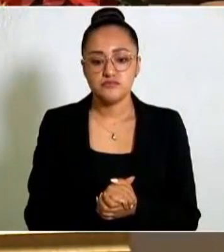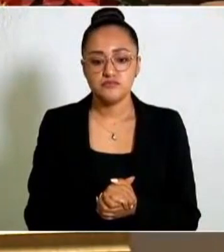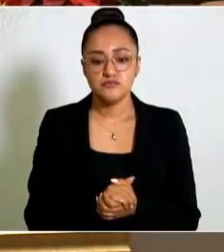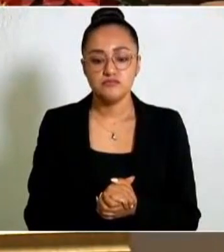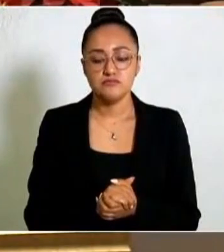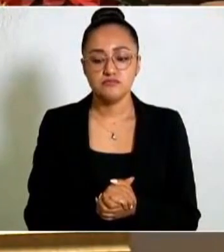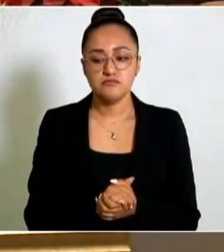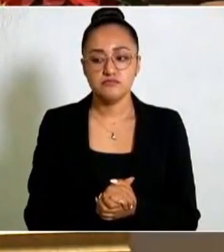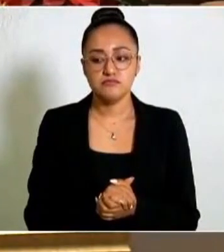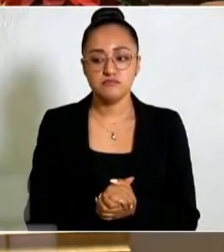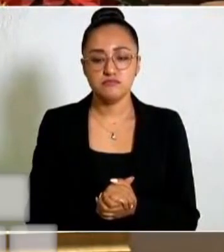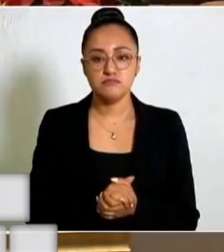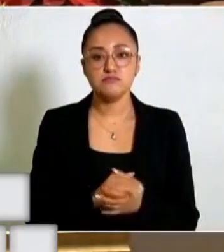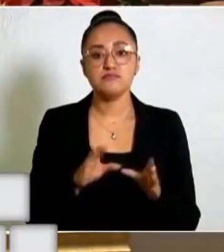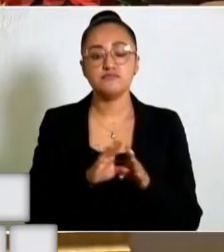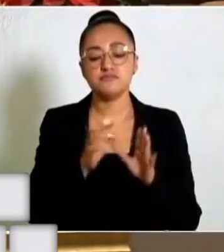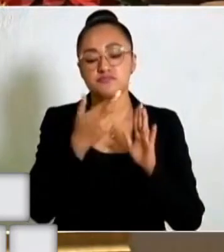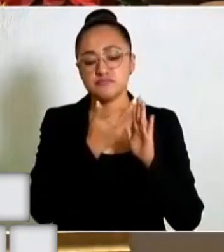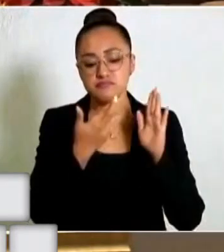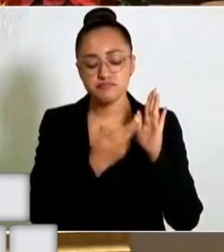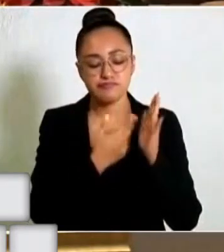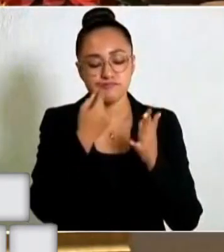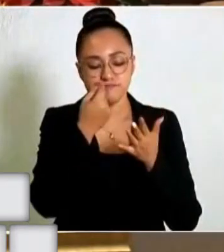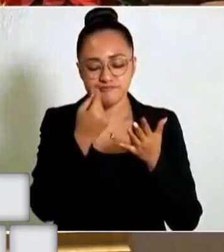en cada una de las medidas